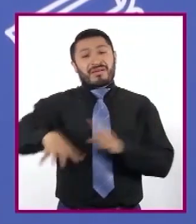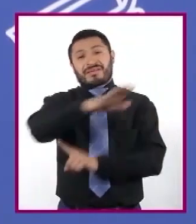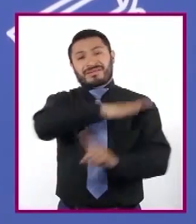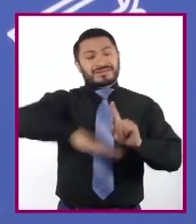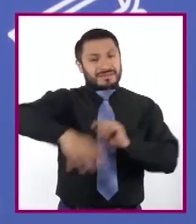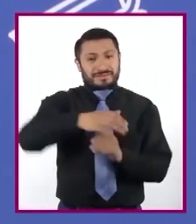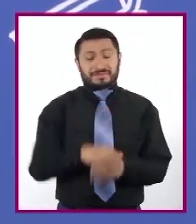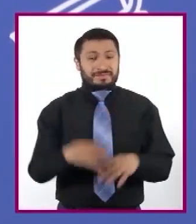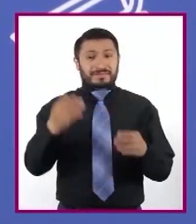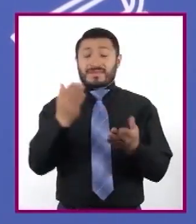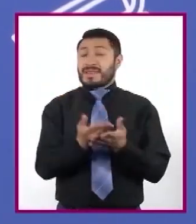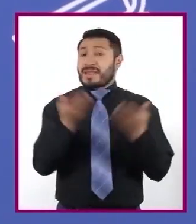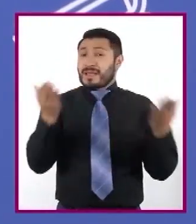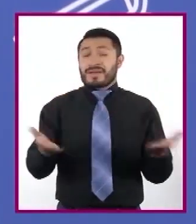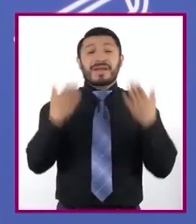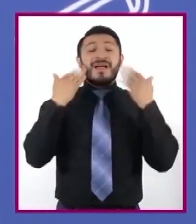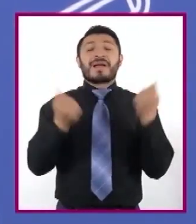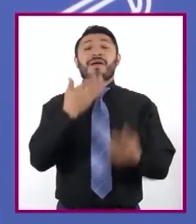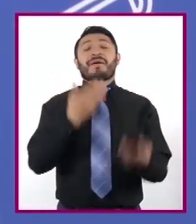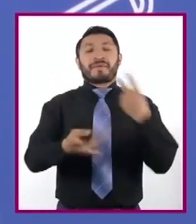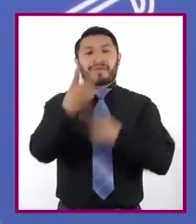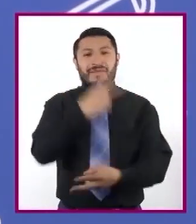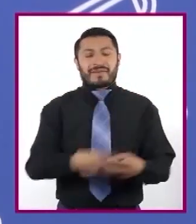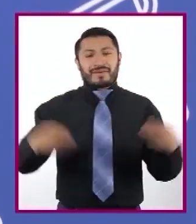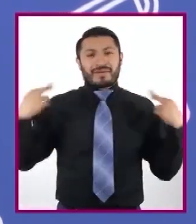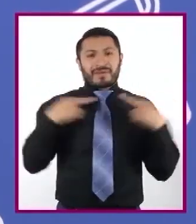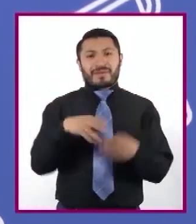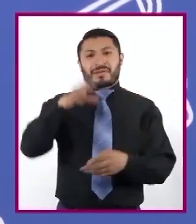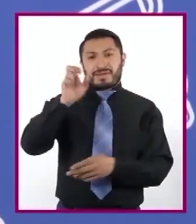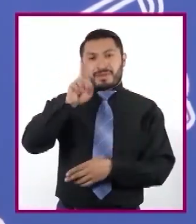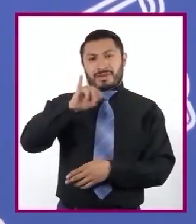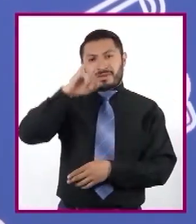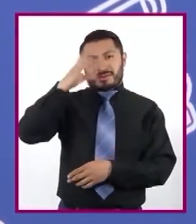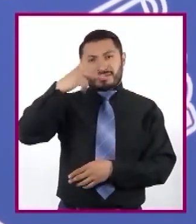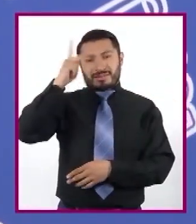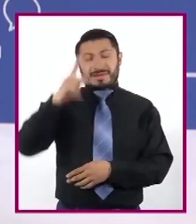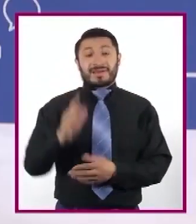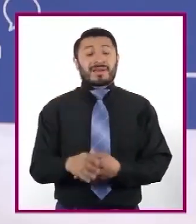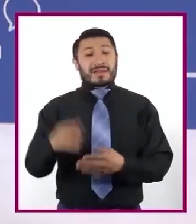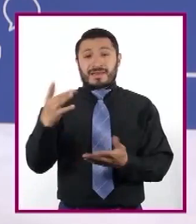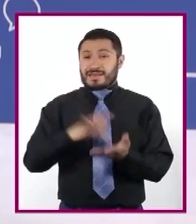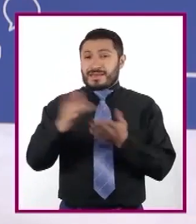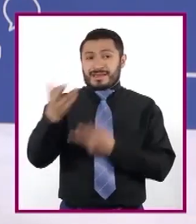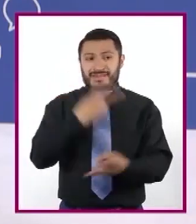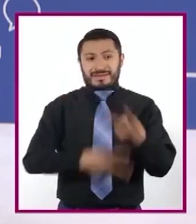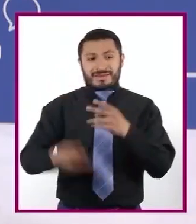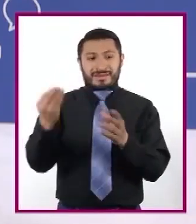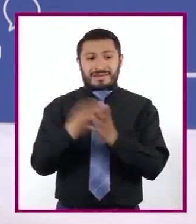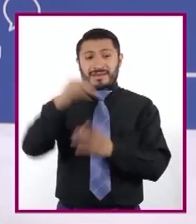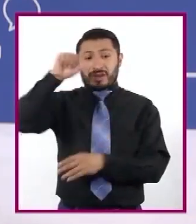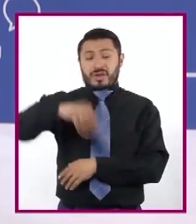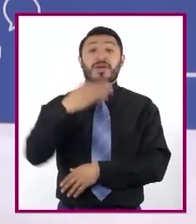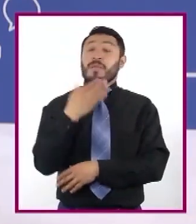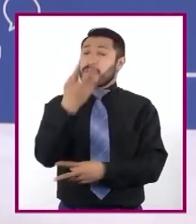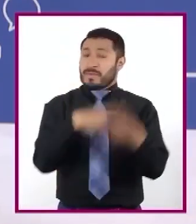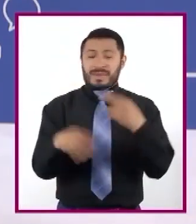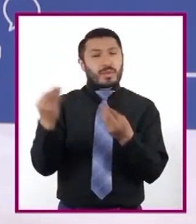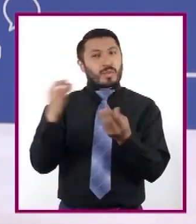más cordial bienvenida al profesor Eric, a quien le agradezco que nos acompañe en esta sesión. Bienvenido, maestro. Muchas gracias,